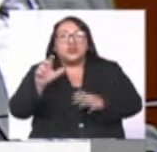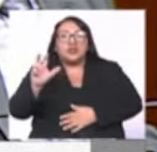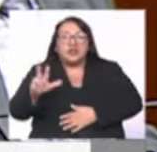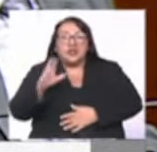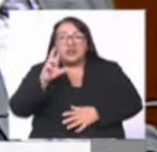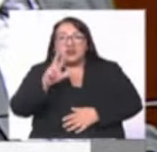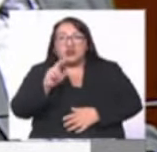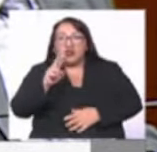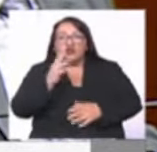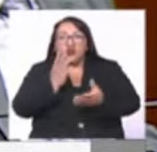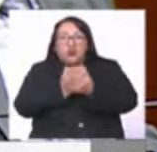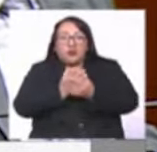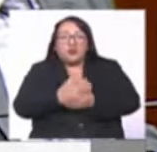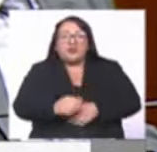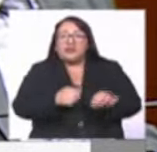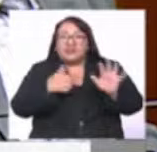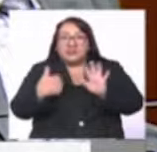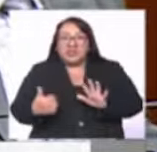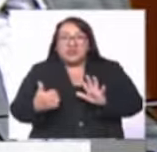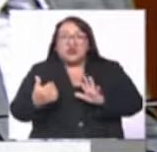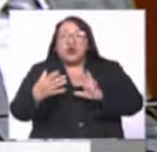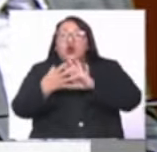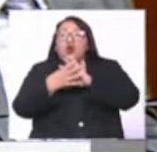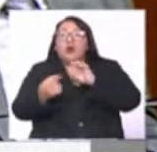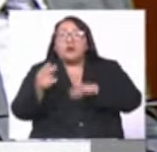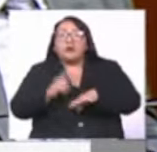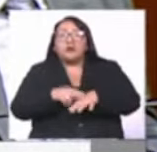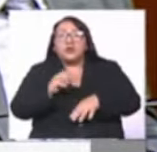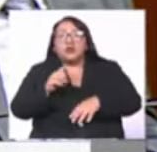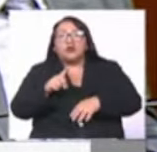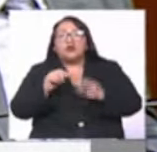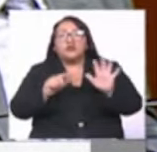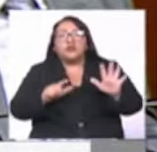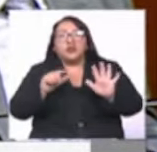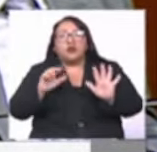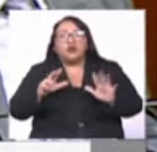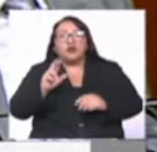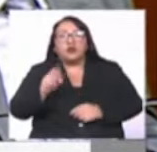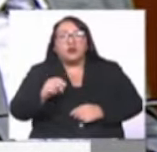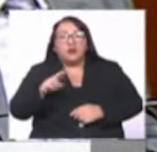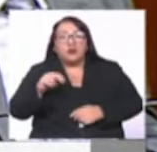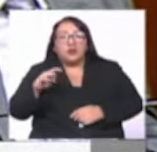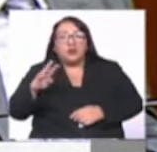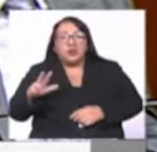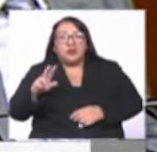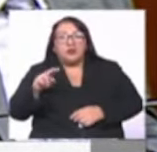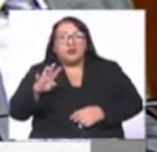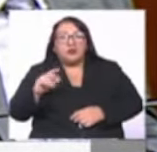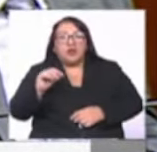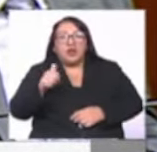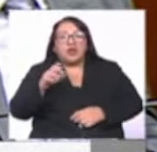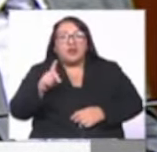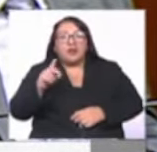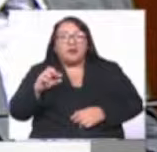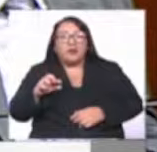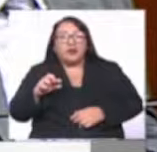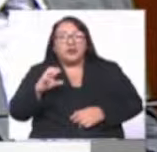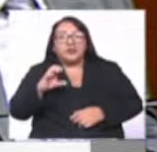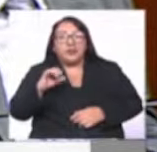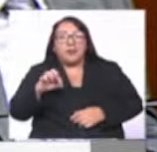folios sexto copia simple del oficio 078-2021 g224 gu adp